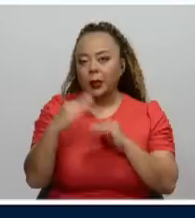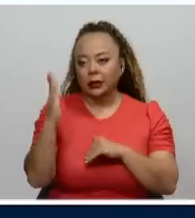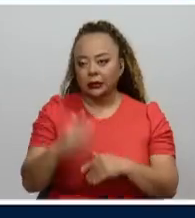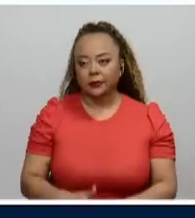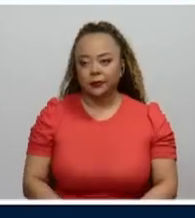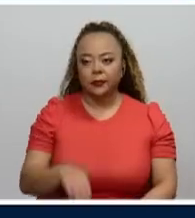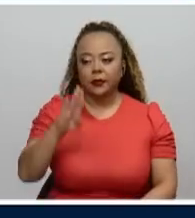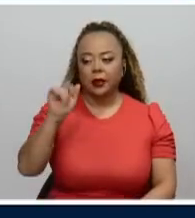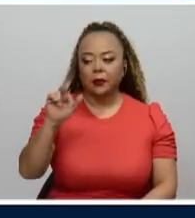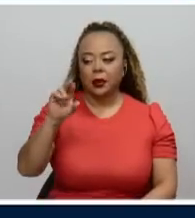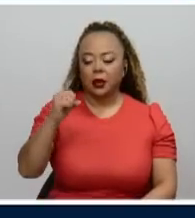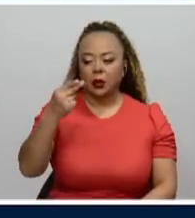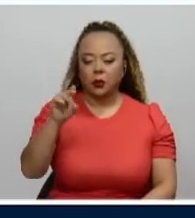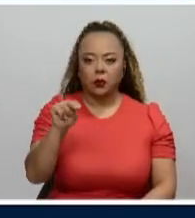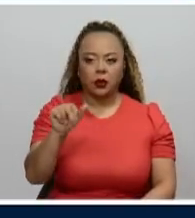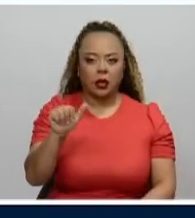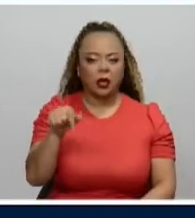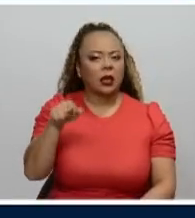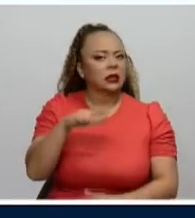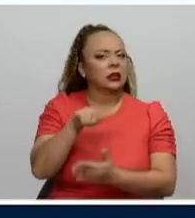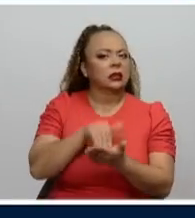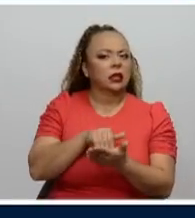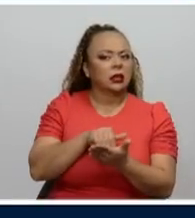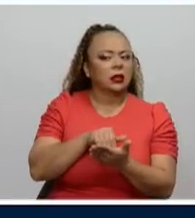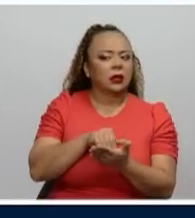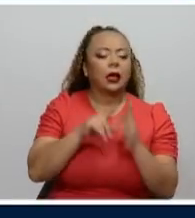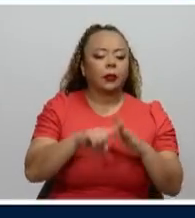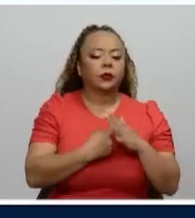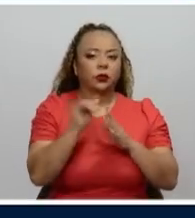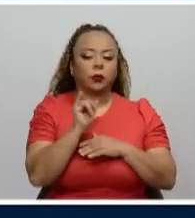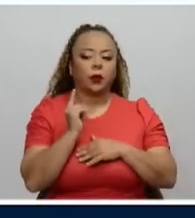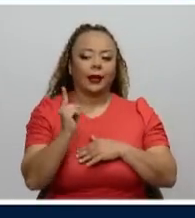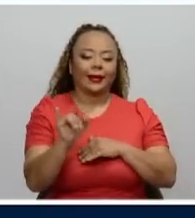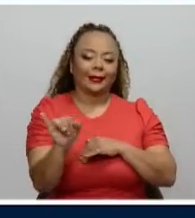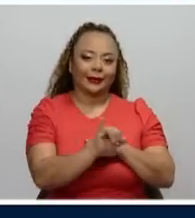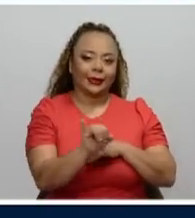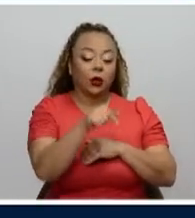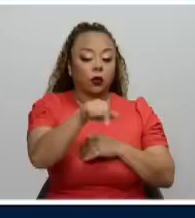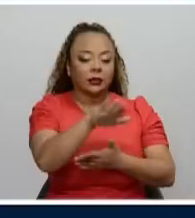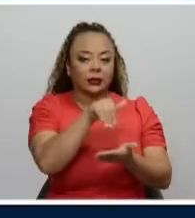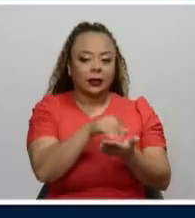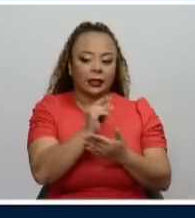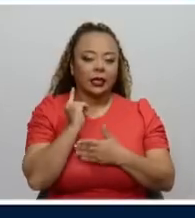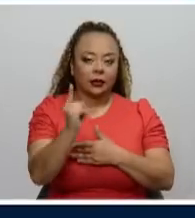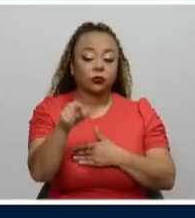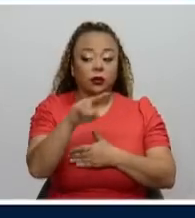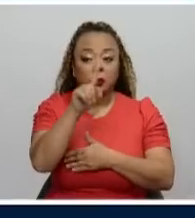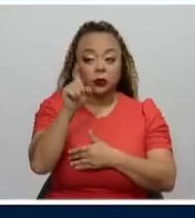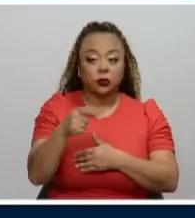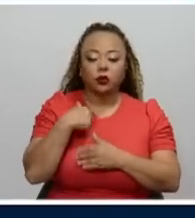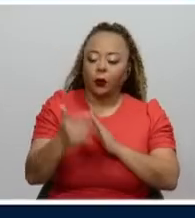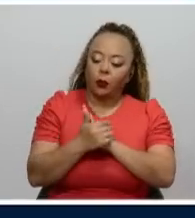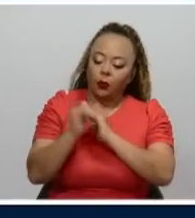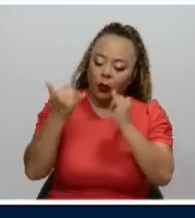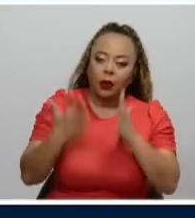Barahona que es central lateral es un jugadorazo pensó como lateral izquierdo nato hoy es entrar y lateral una pregunta qué es Barahona yo